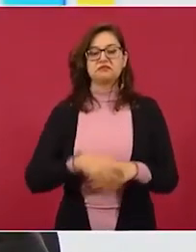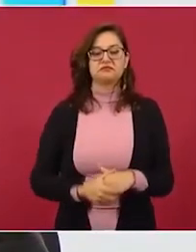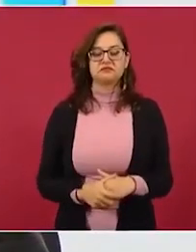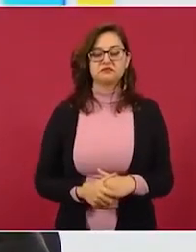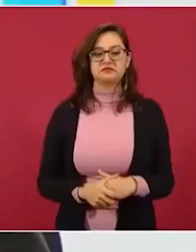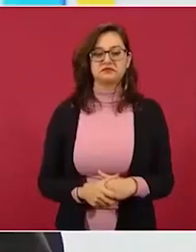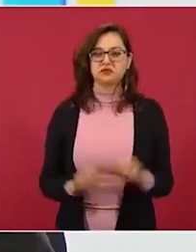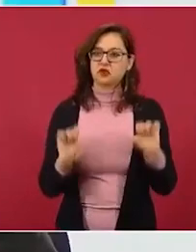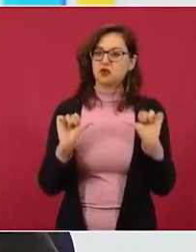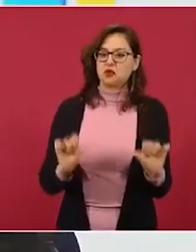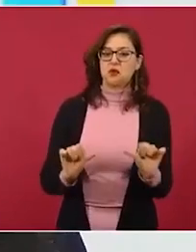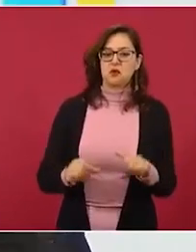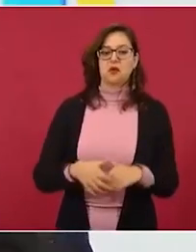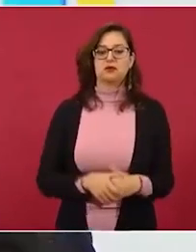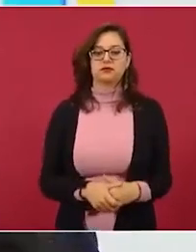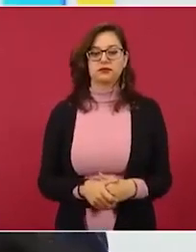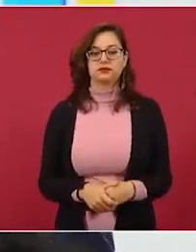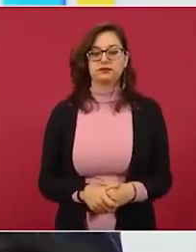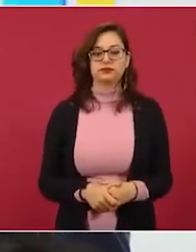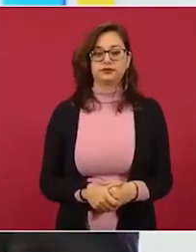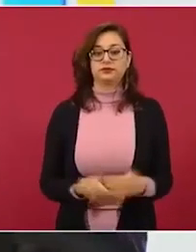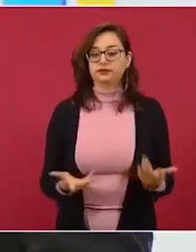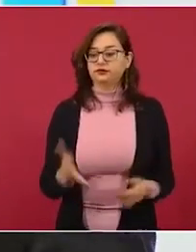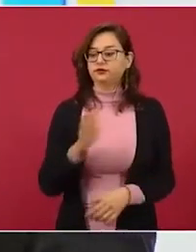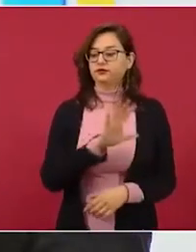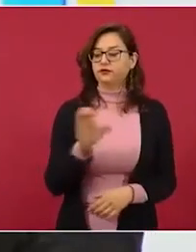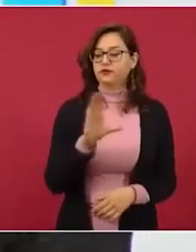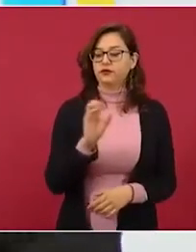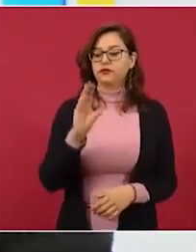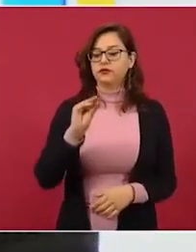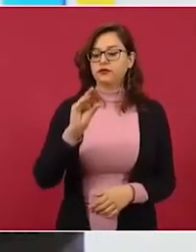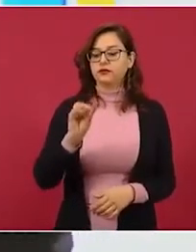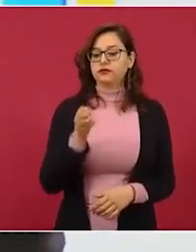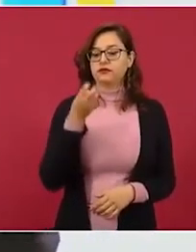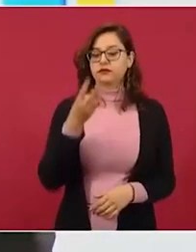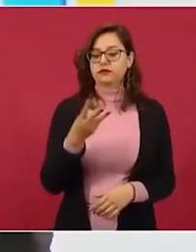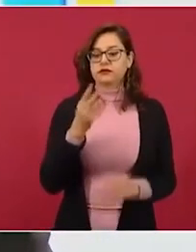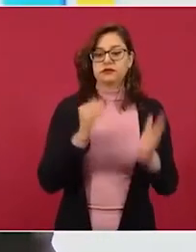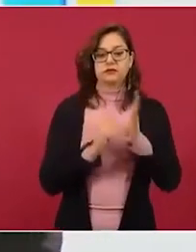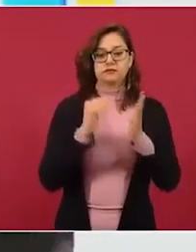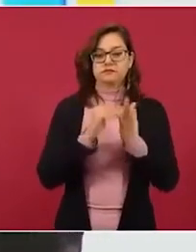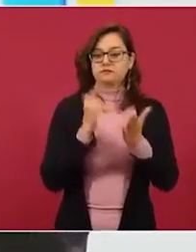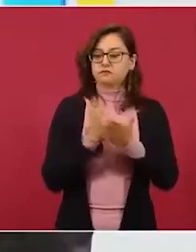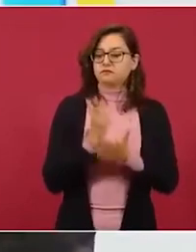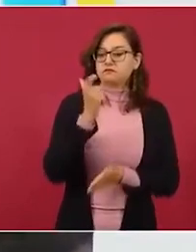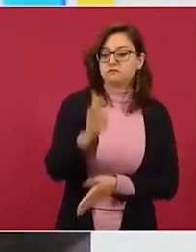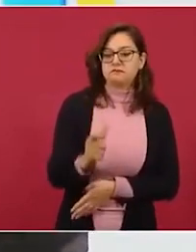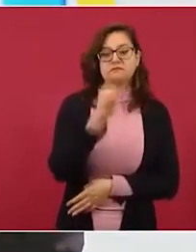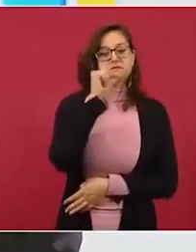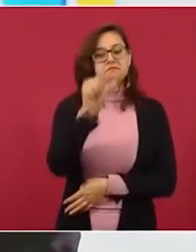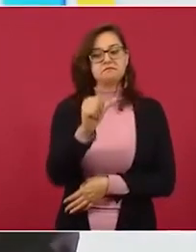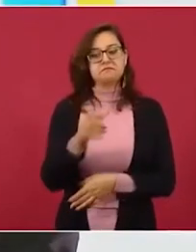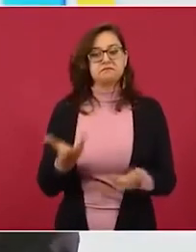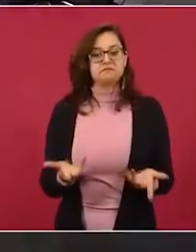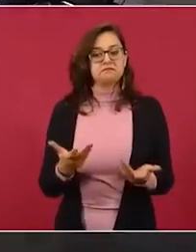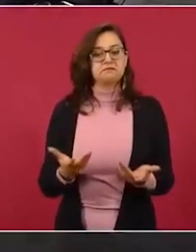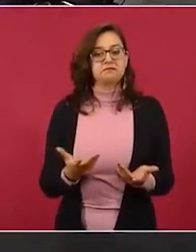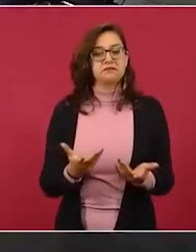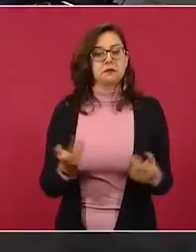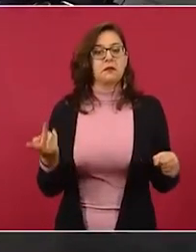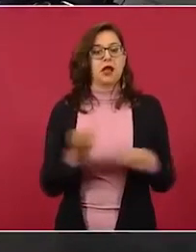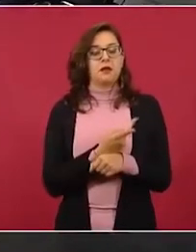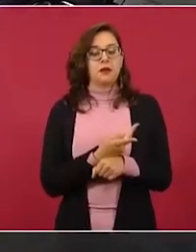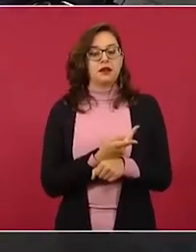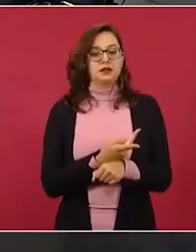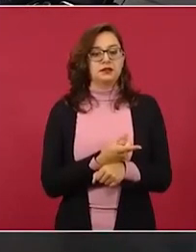2021. Estos 593 millones fueron ingresados, socializados, se le dice, en el